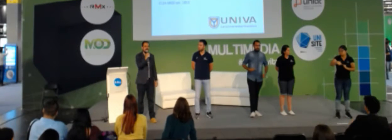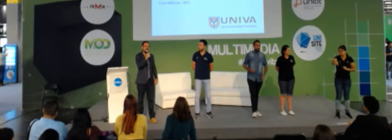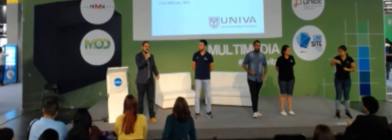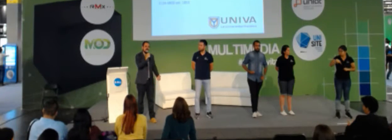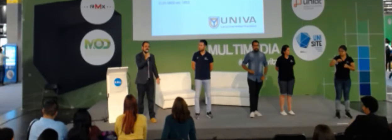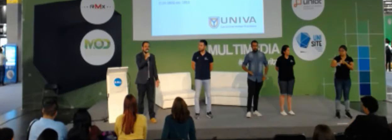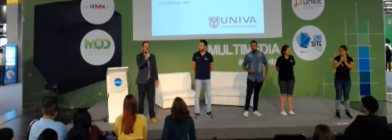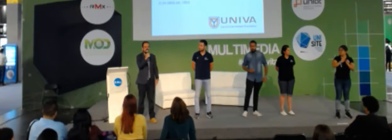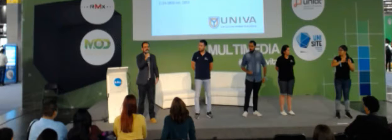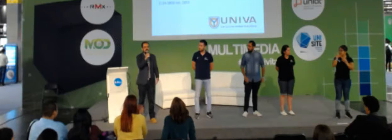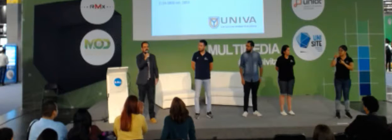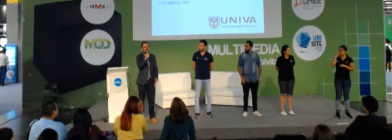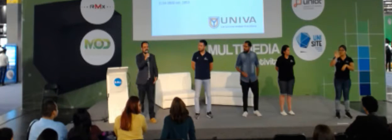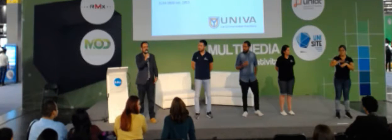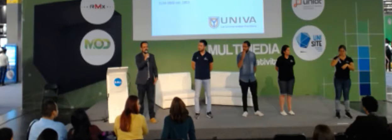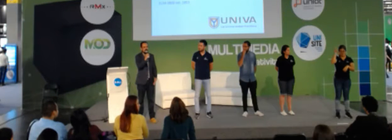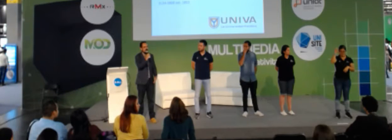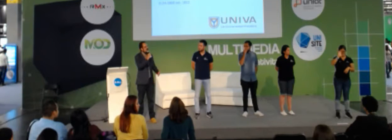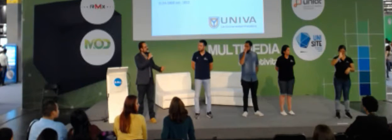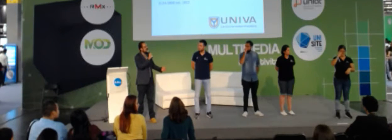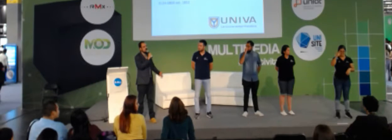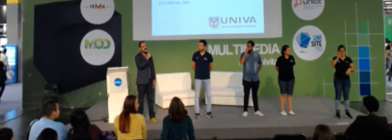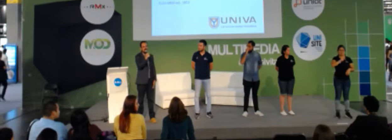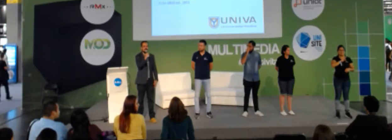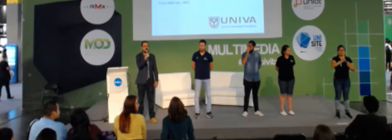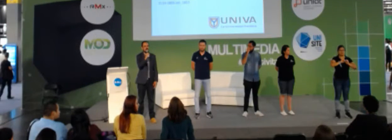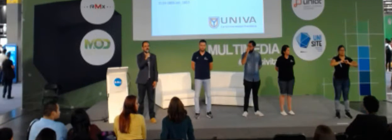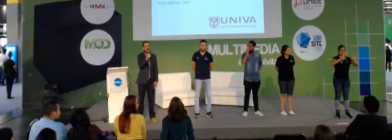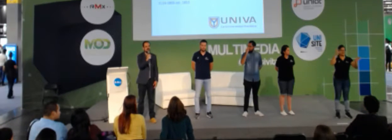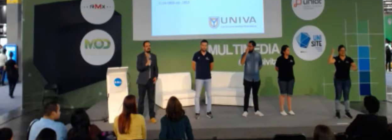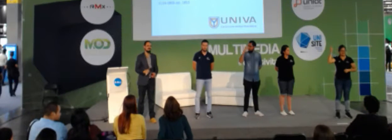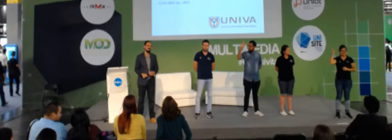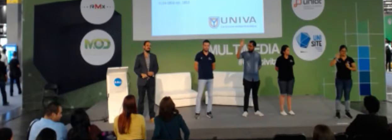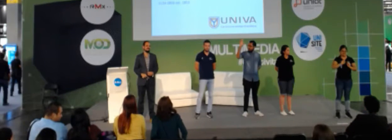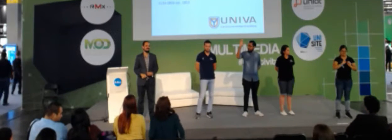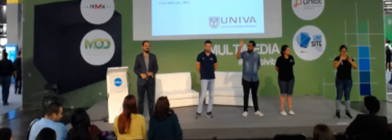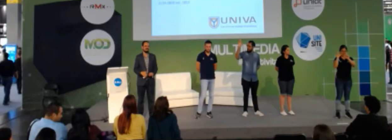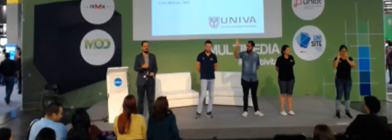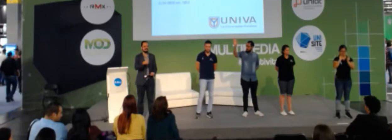que el sistema jalisciense de radio y televisión pueda cobijar este proyecto.